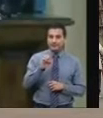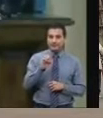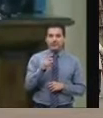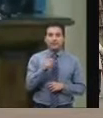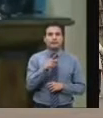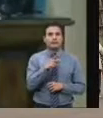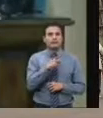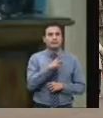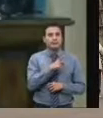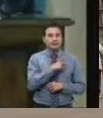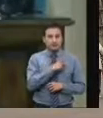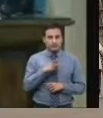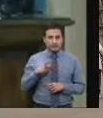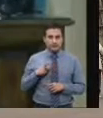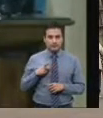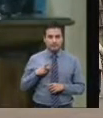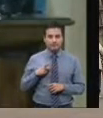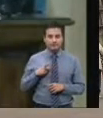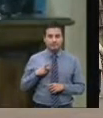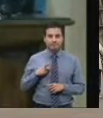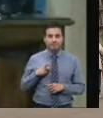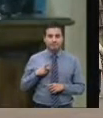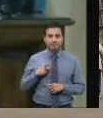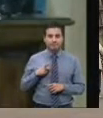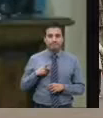utilizar todas